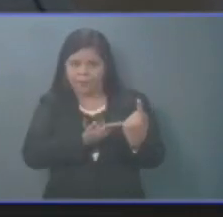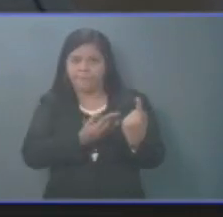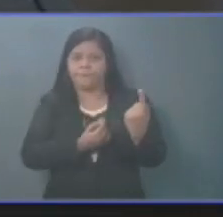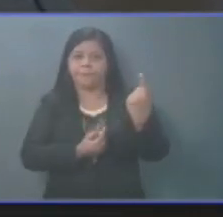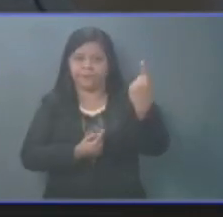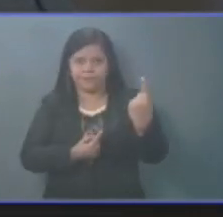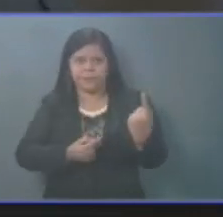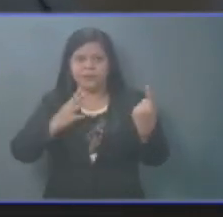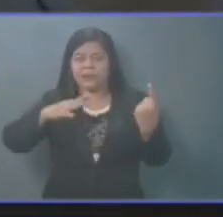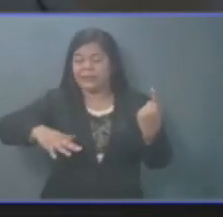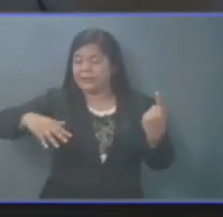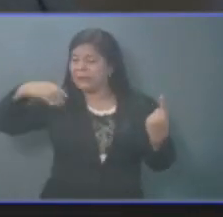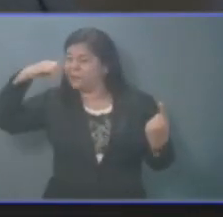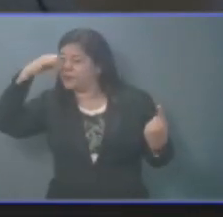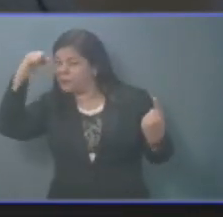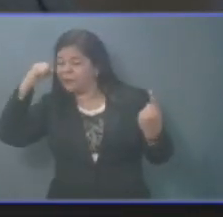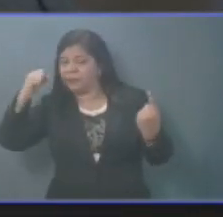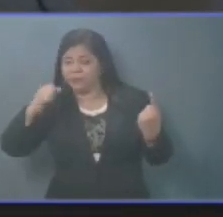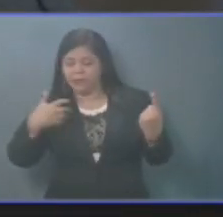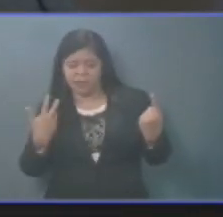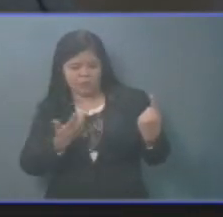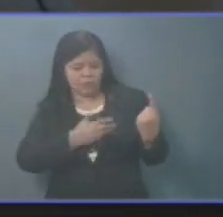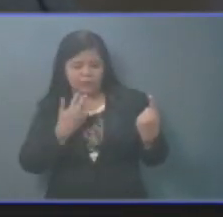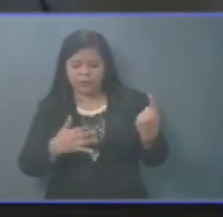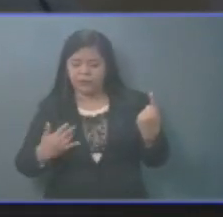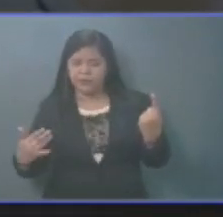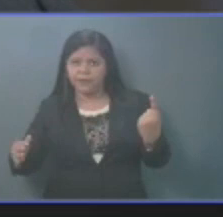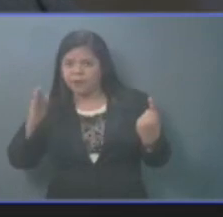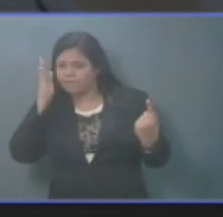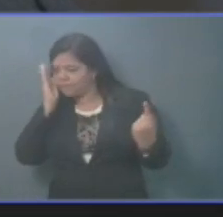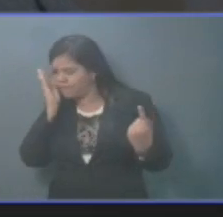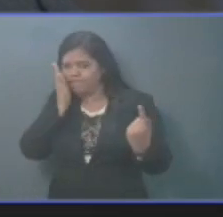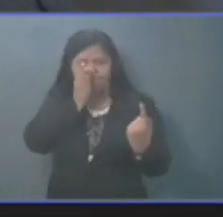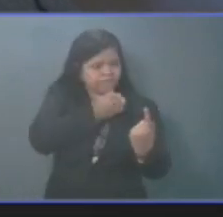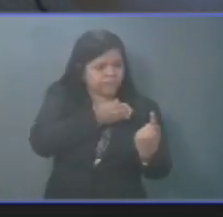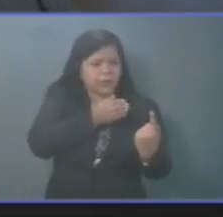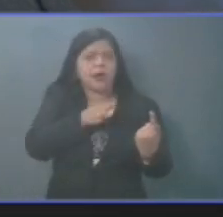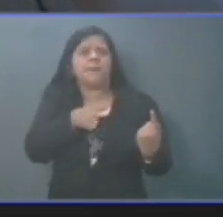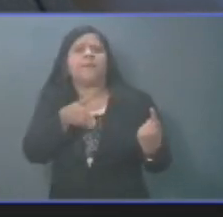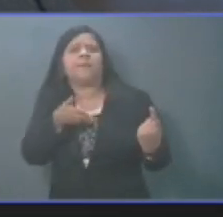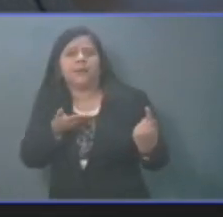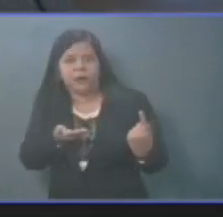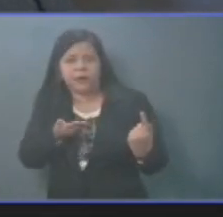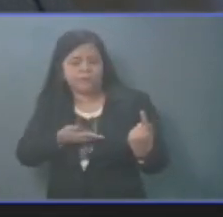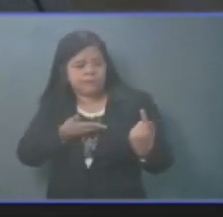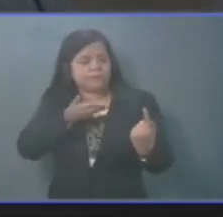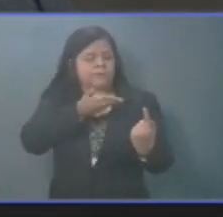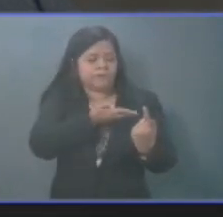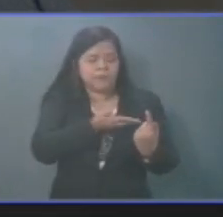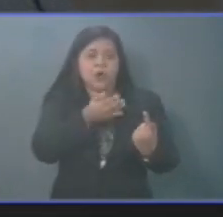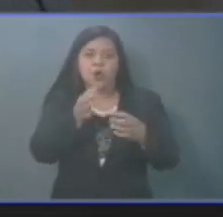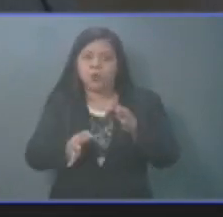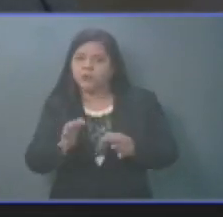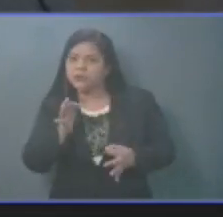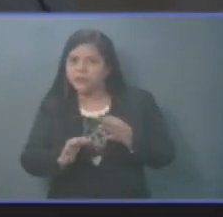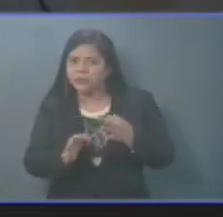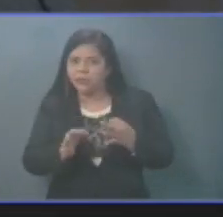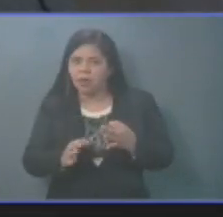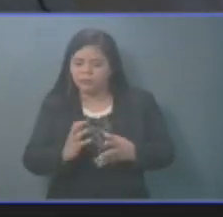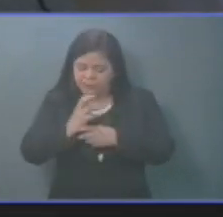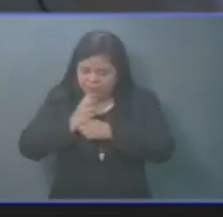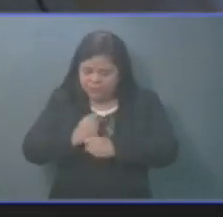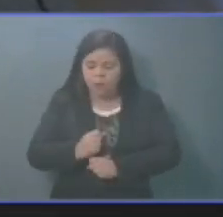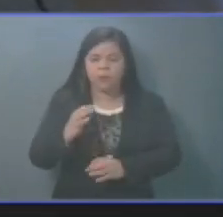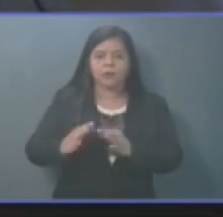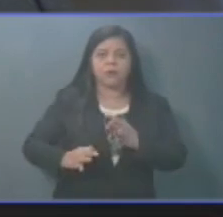humana como el origen y el fin de la actividad del Estado, el cual está organizado para la consecución de la justicia, de la